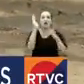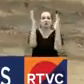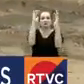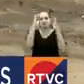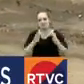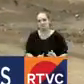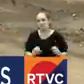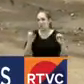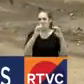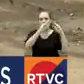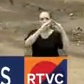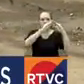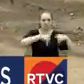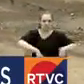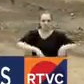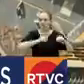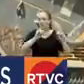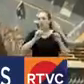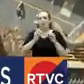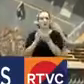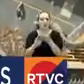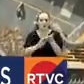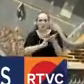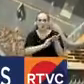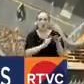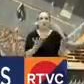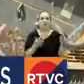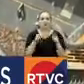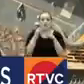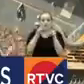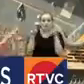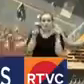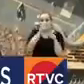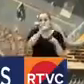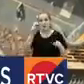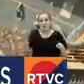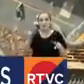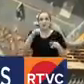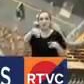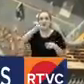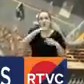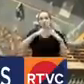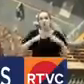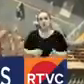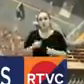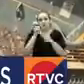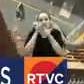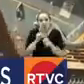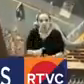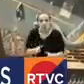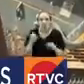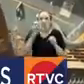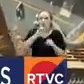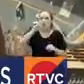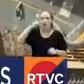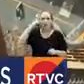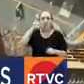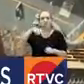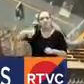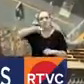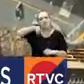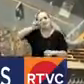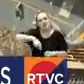edificaciones. Hoy la invitación es a que los ciudadanos, los ingenieros, el Estado, los gobiernos locales se comprometan con el uso de